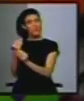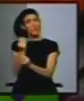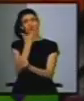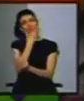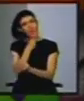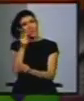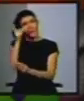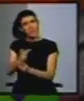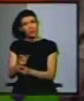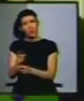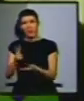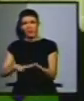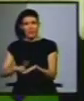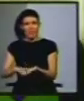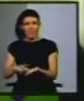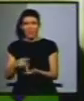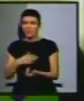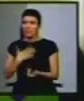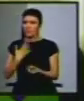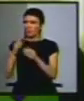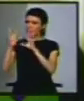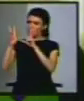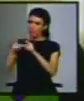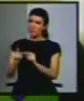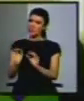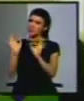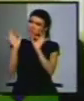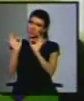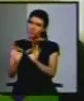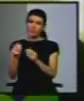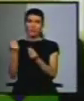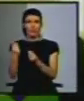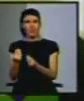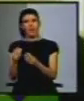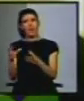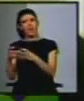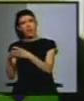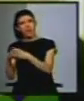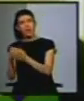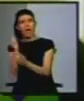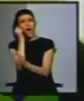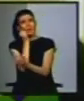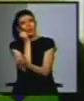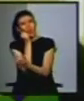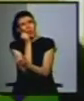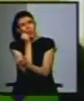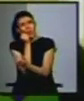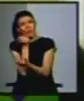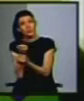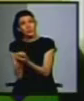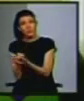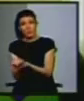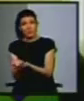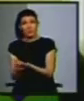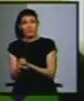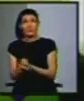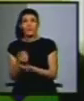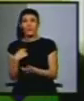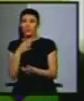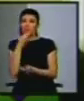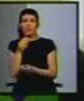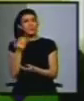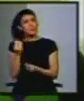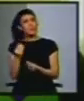Verdaderamente daba una familia bien constituida, una familia amorosa. De hecho, incluso diría